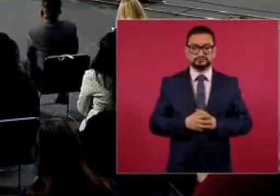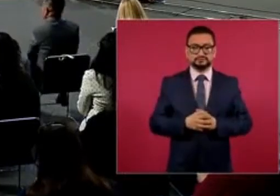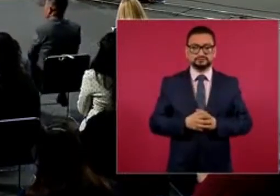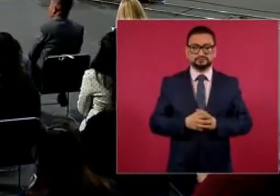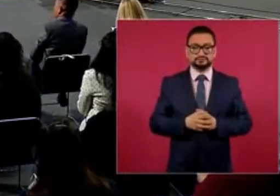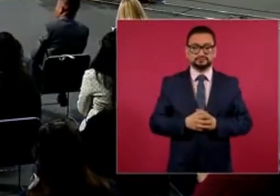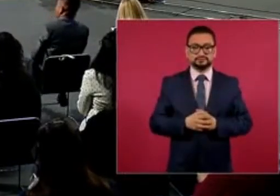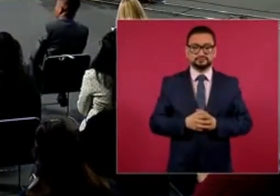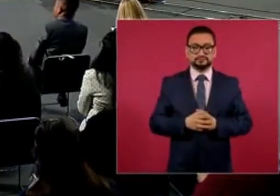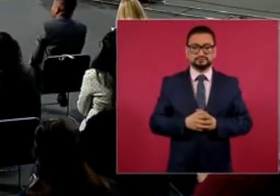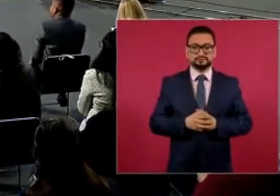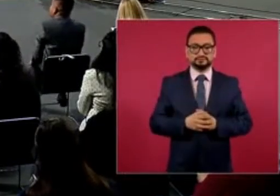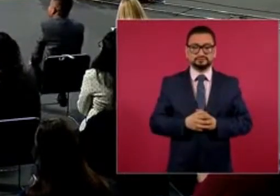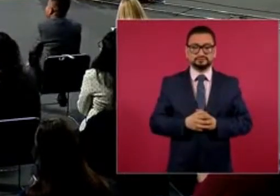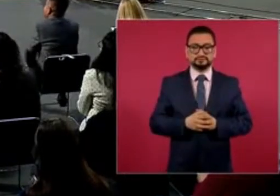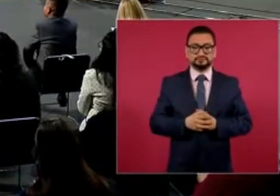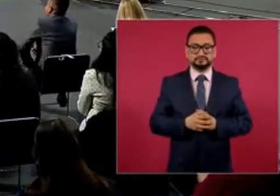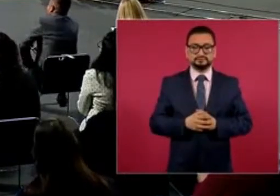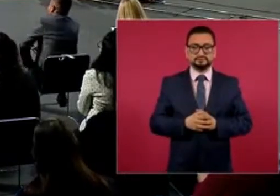Sí.